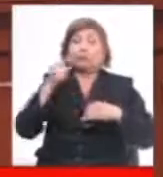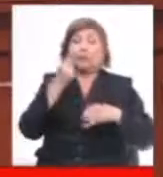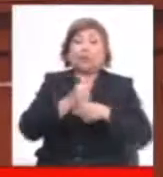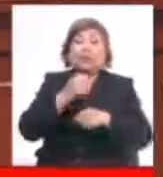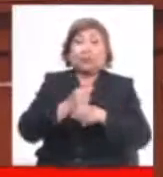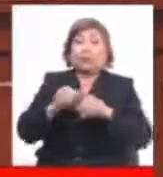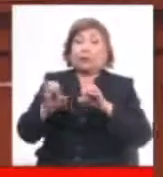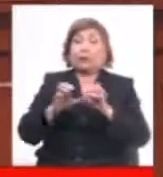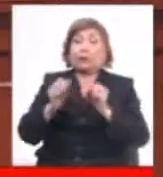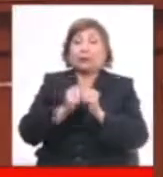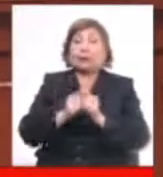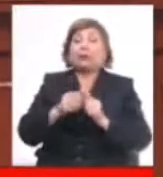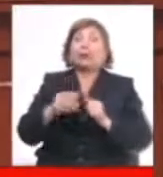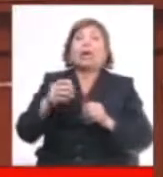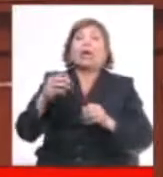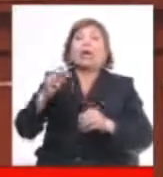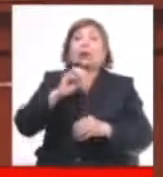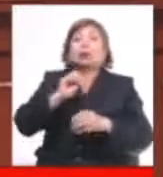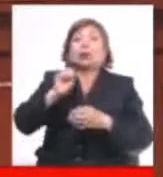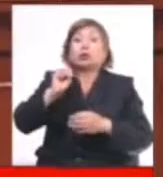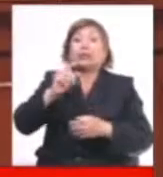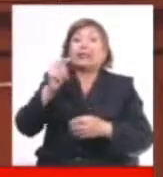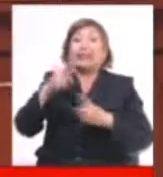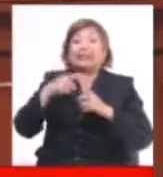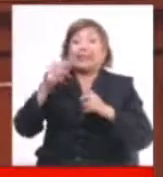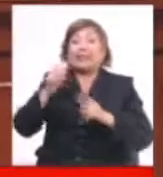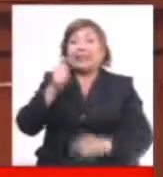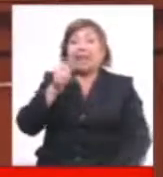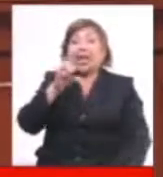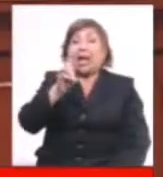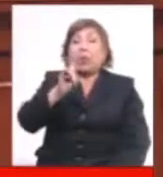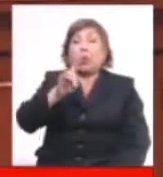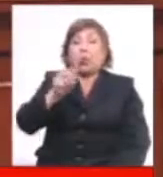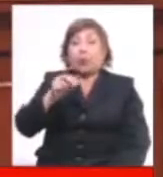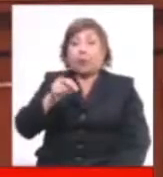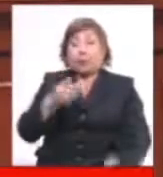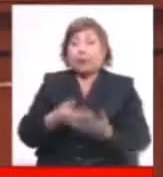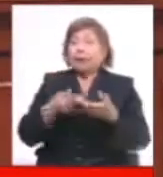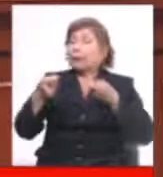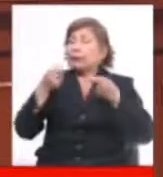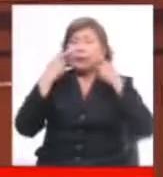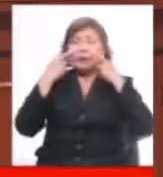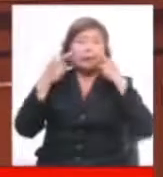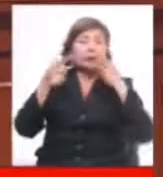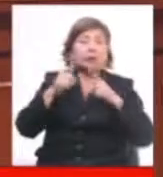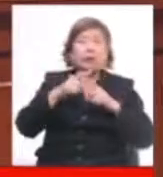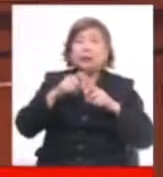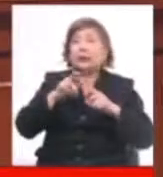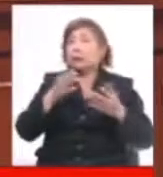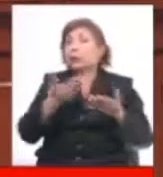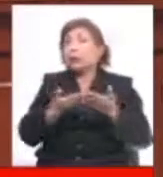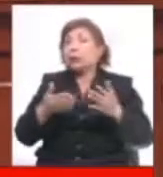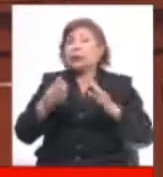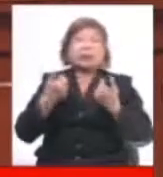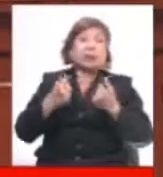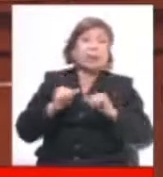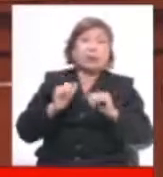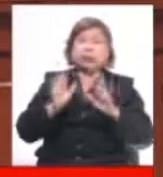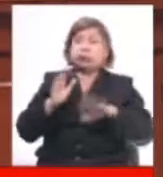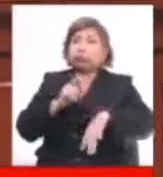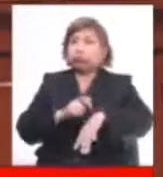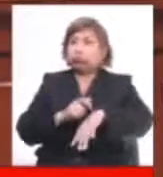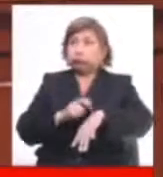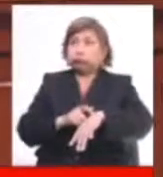viene realizando la Superintendencia Nacional de Aduanas y de Administración Tributaria. Sin embargo, en un primer